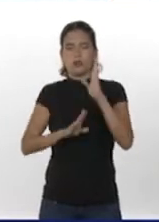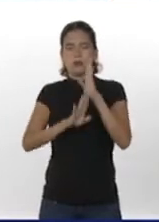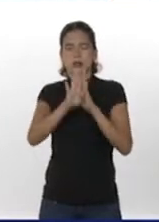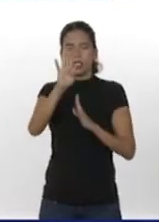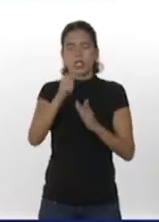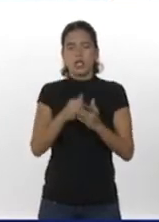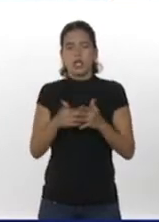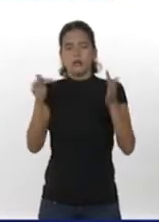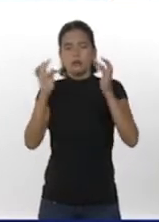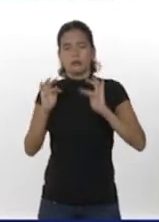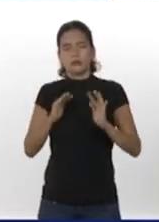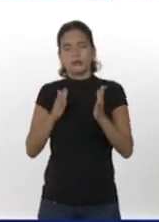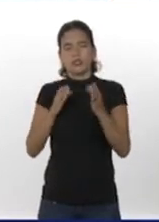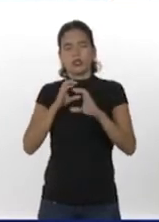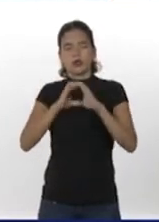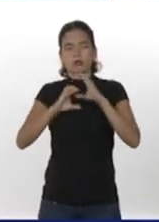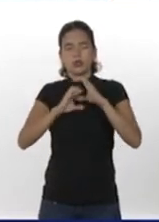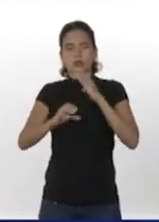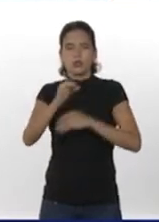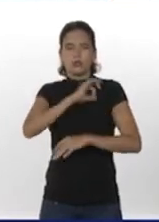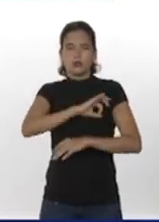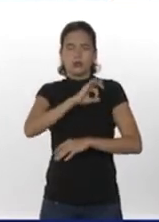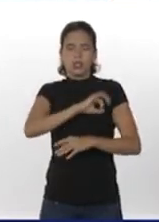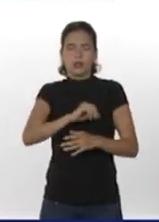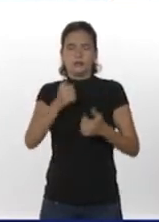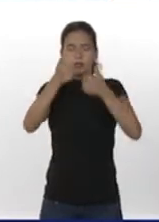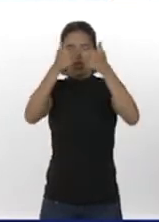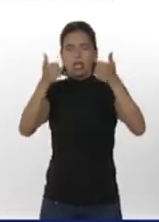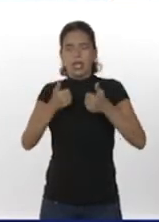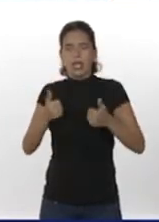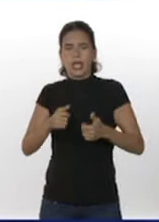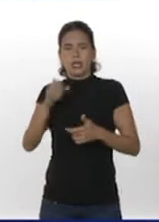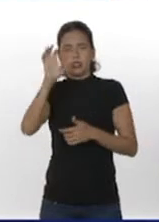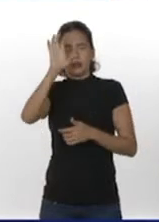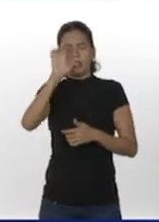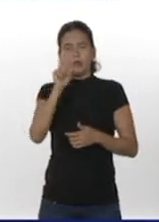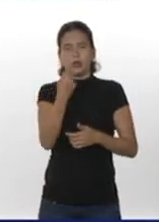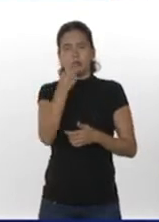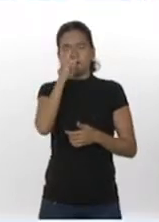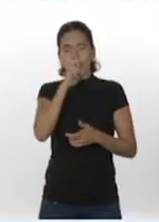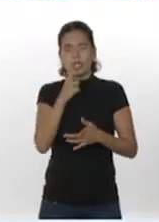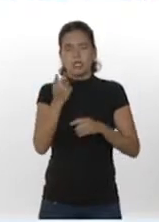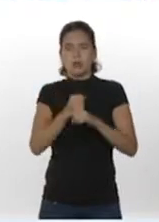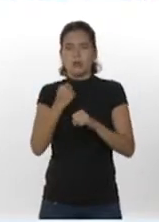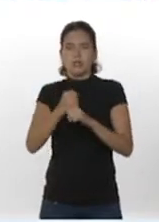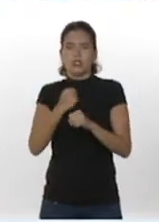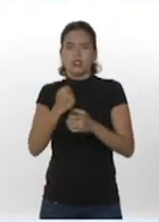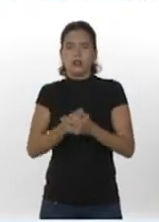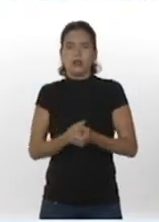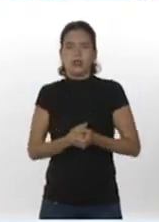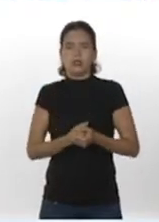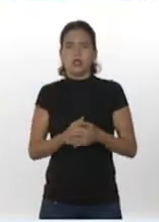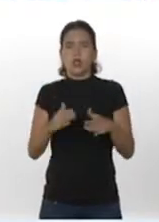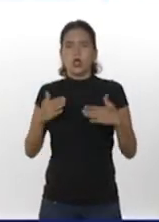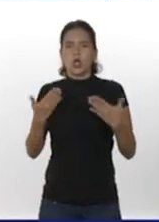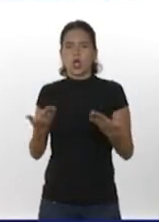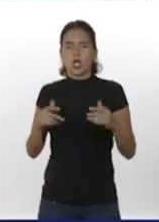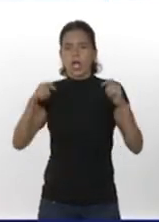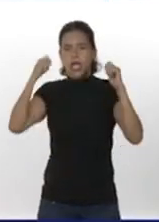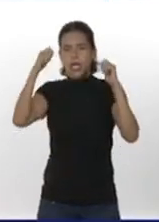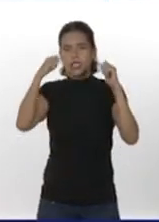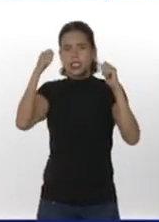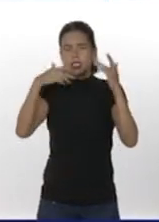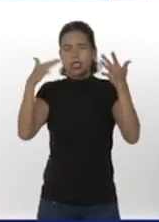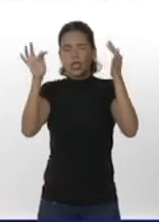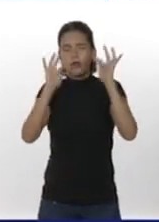Y como tema generador, los medios de comunicación y la sociedad. En Arte y Patrimonio, en primer año, vamos a estar trabajando lo